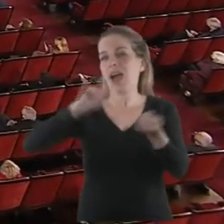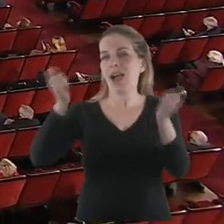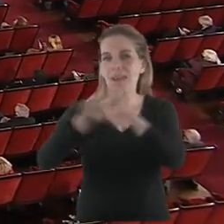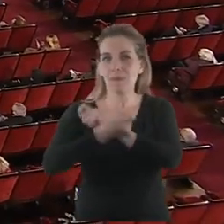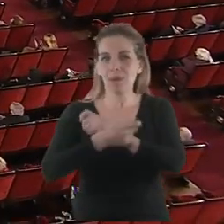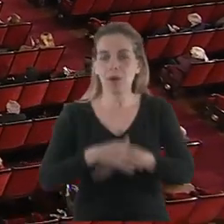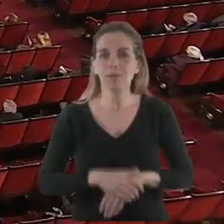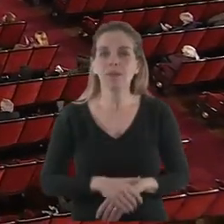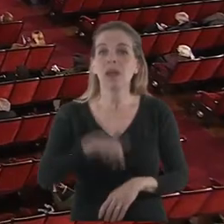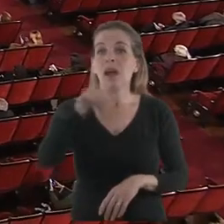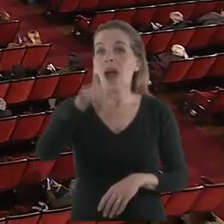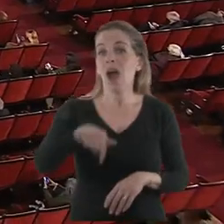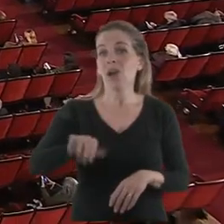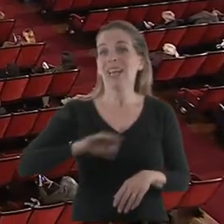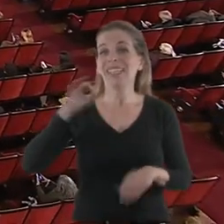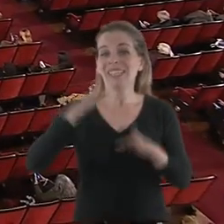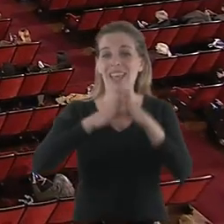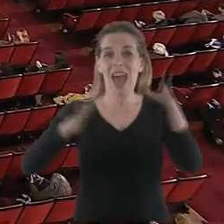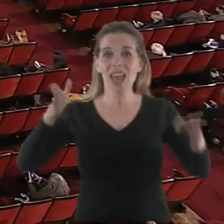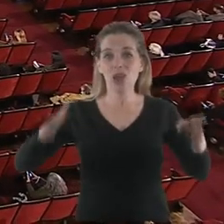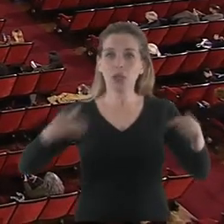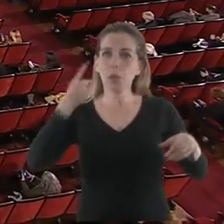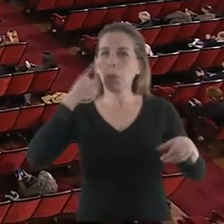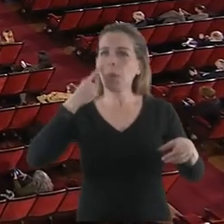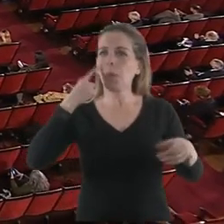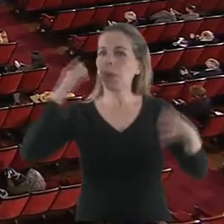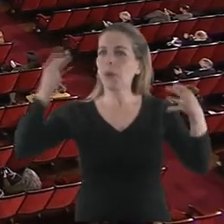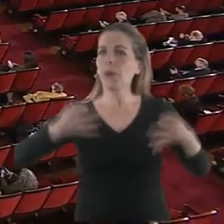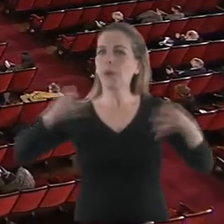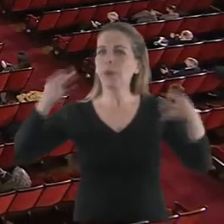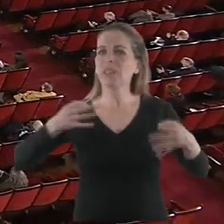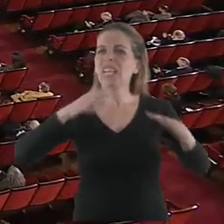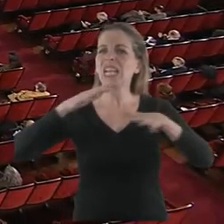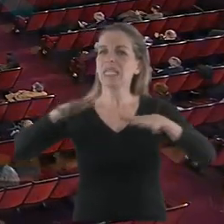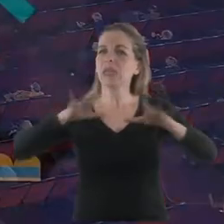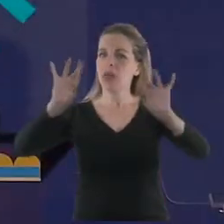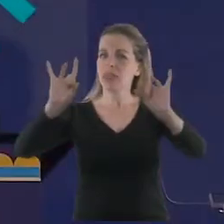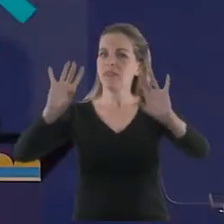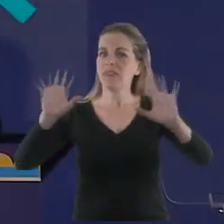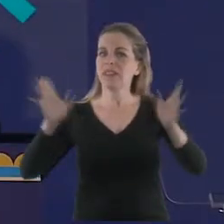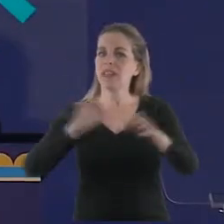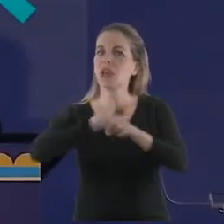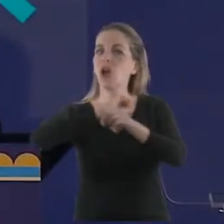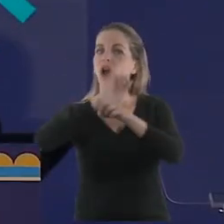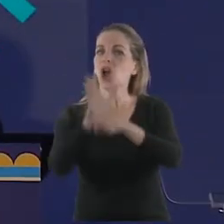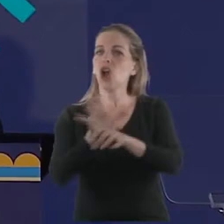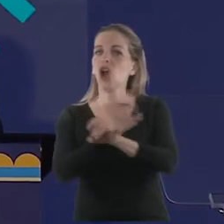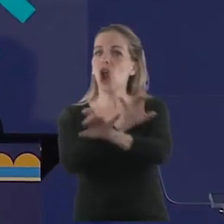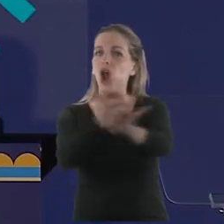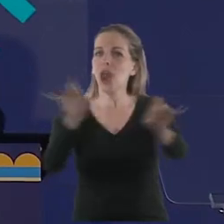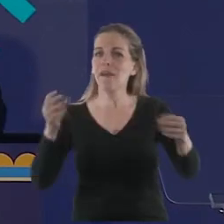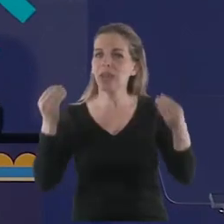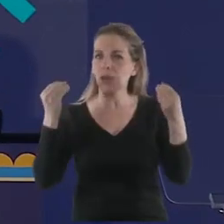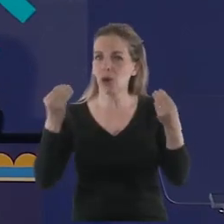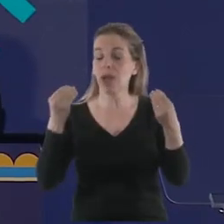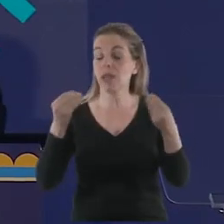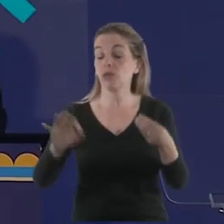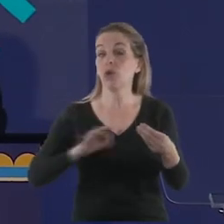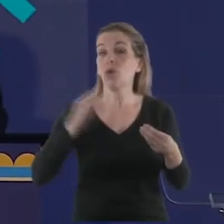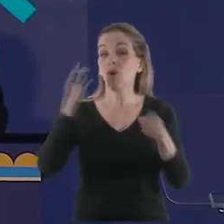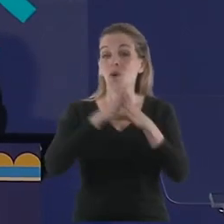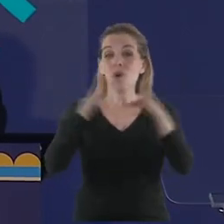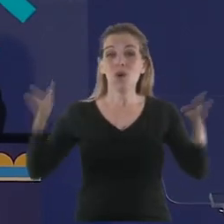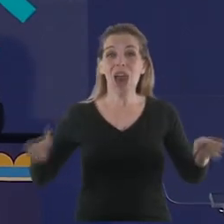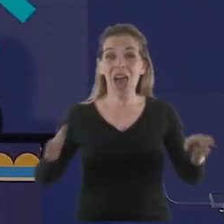Estamos viviendo un año muy particular, un año de pandemia, un año donde mucha gente que